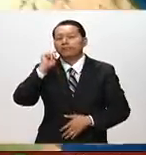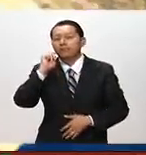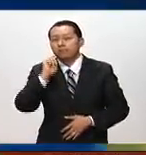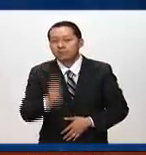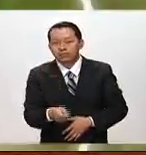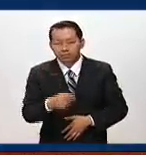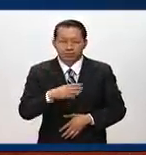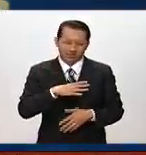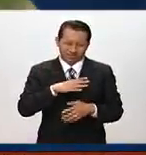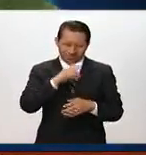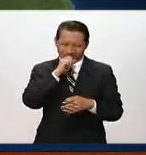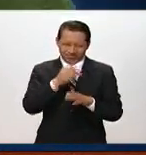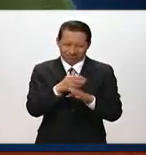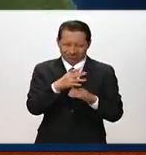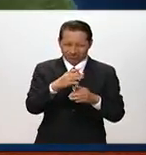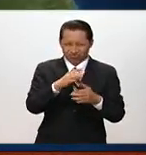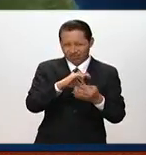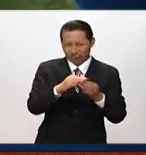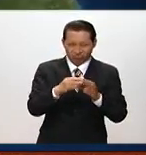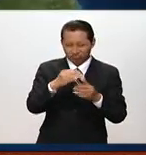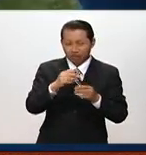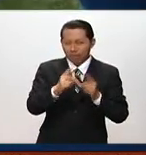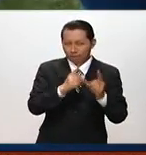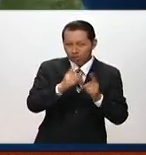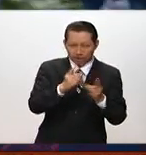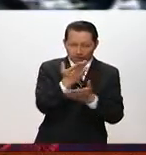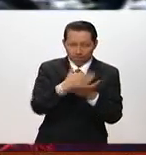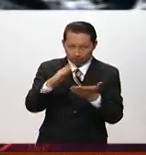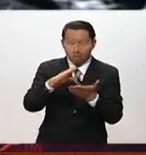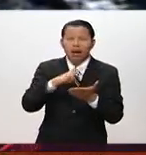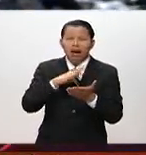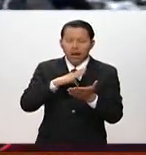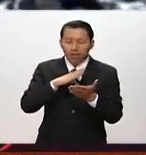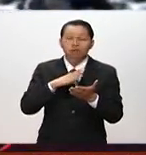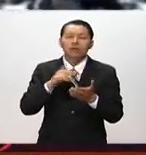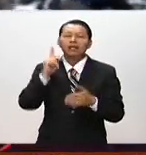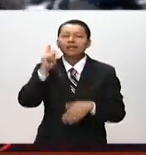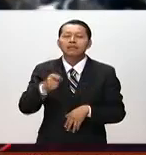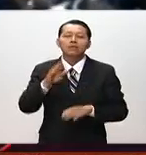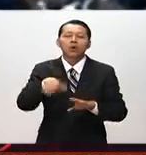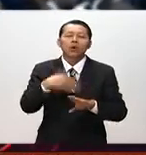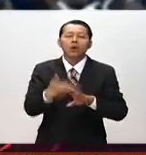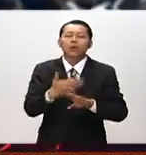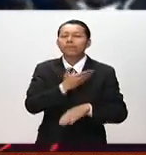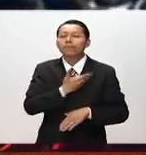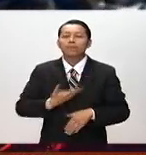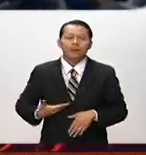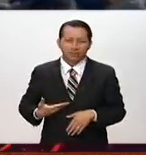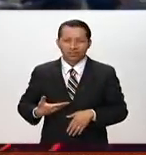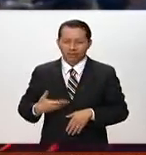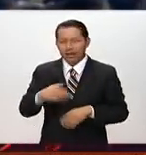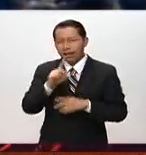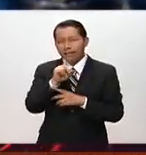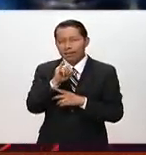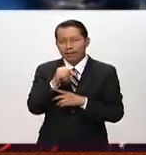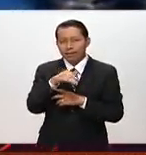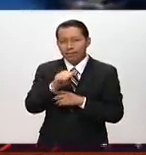pues esta justa deportiva. Y es que ahí el Senado aprobó el juicio político contra la presidenta suspendida Dilma